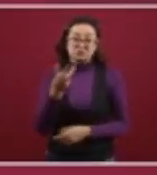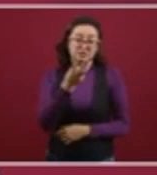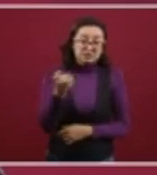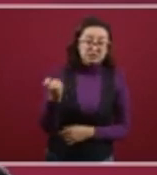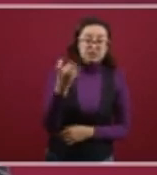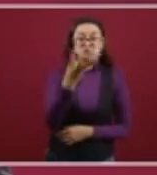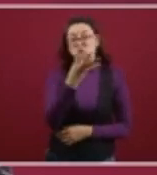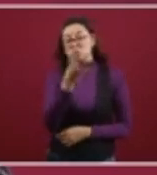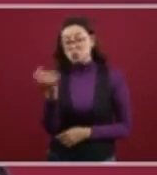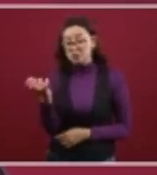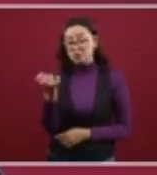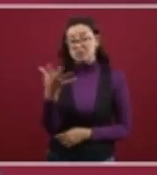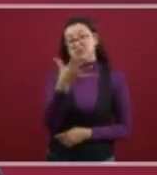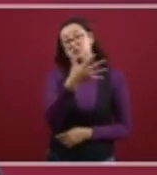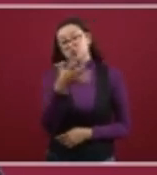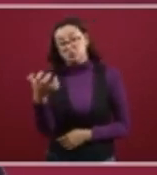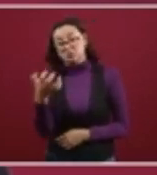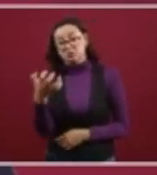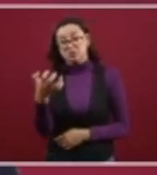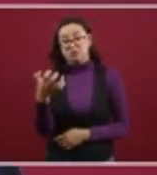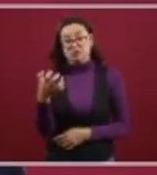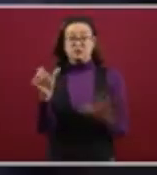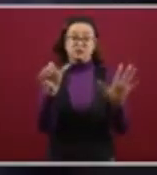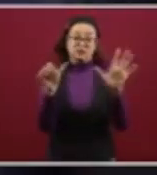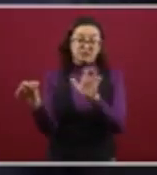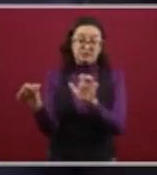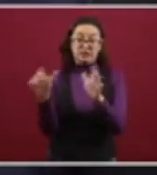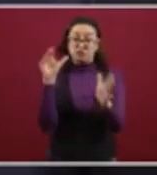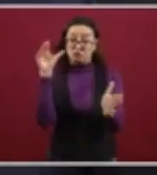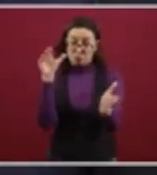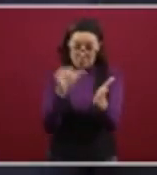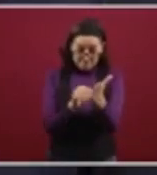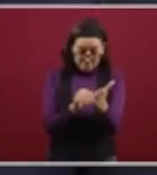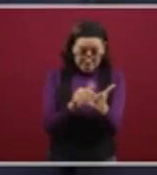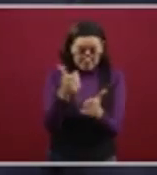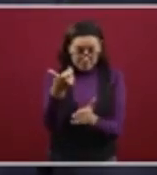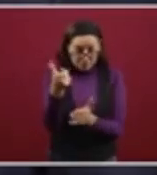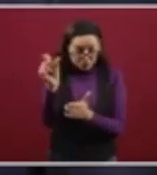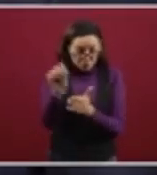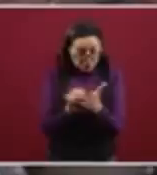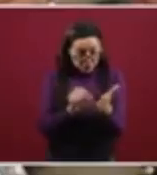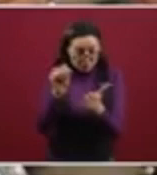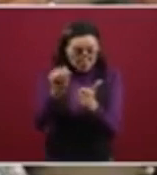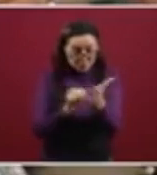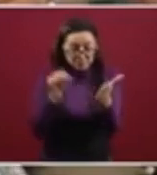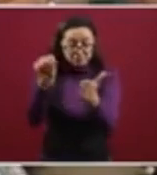300, 400, 500, 600 mil pesos mensuales.